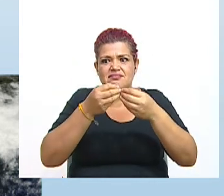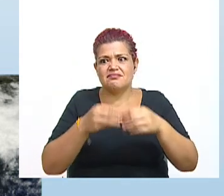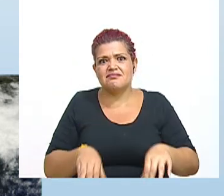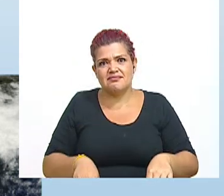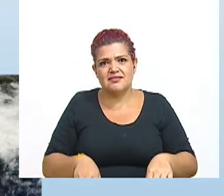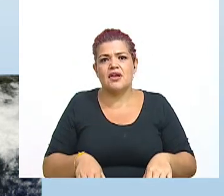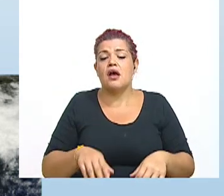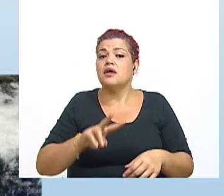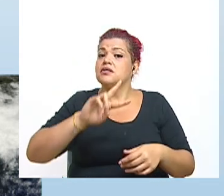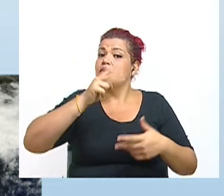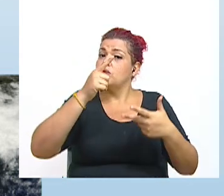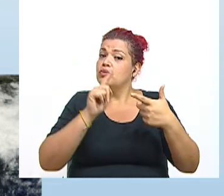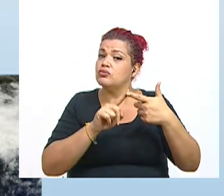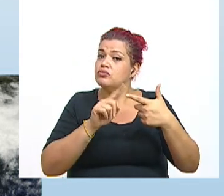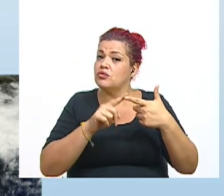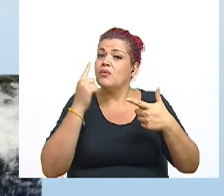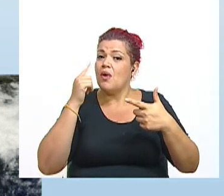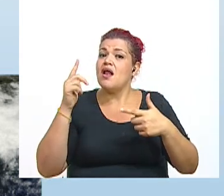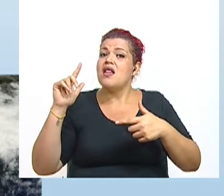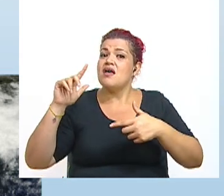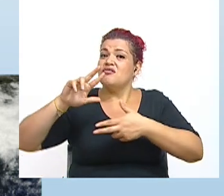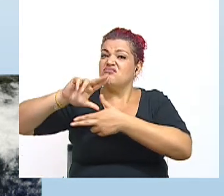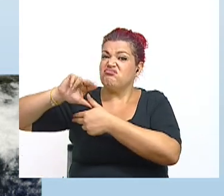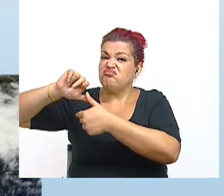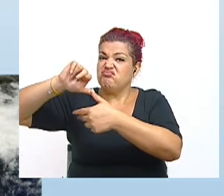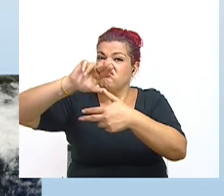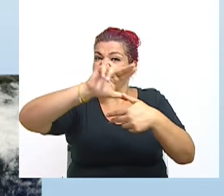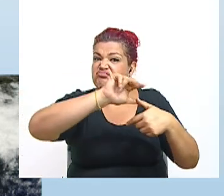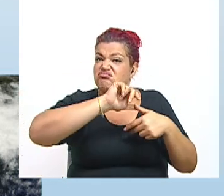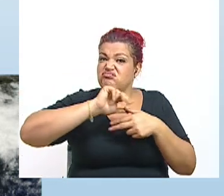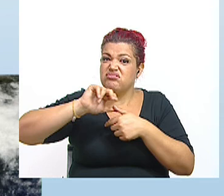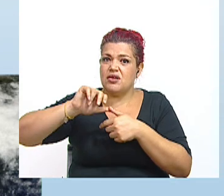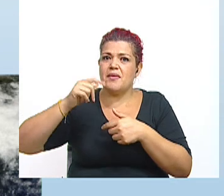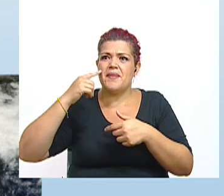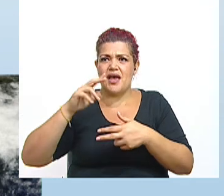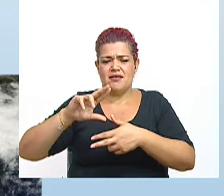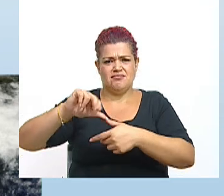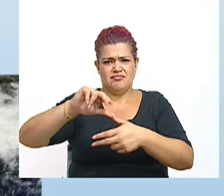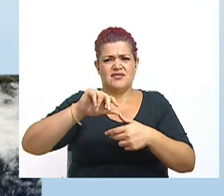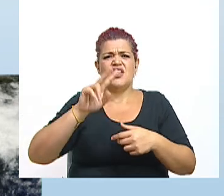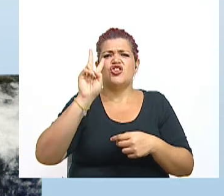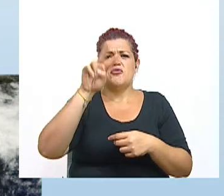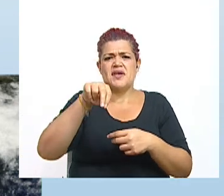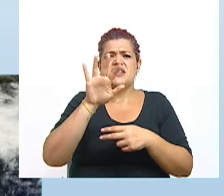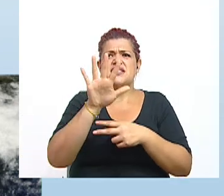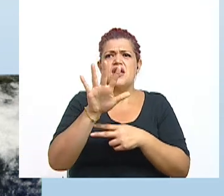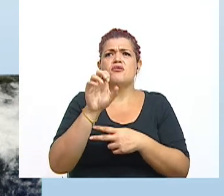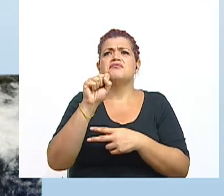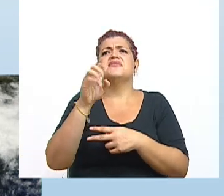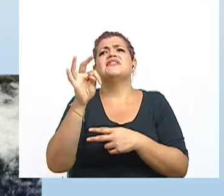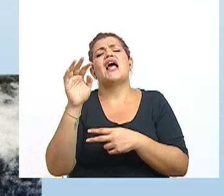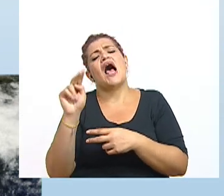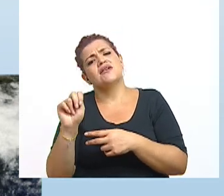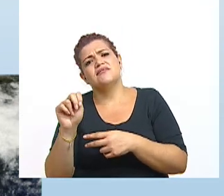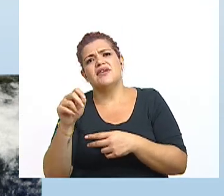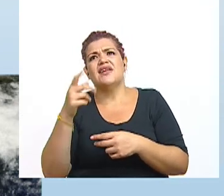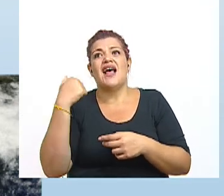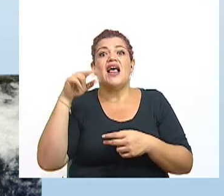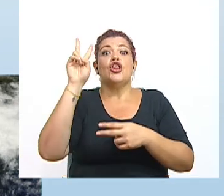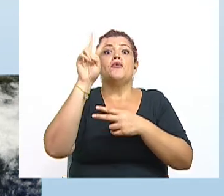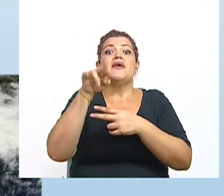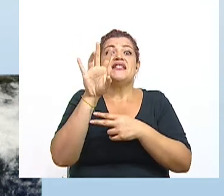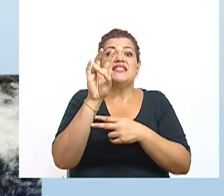huracanes, y aquí tenemos algunos de los más recientes. El huracán Stan en el 2005, el Félix en el